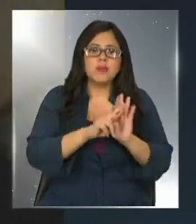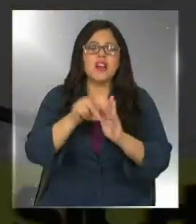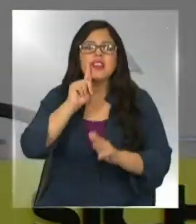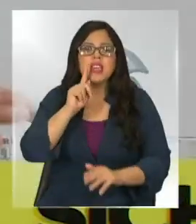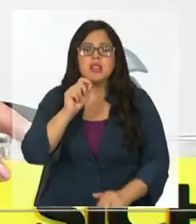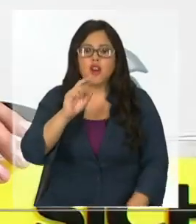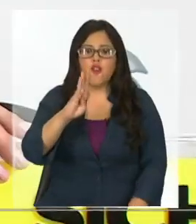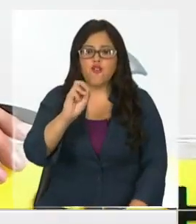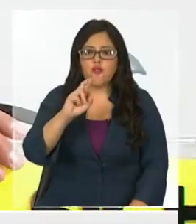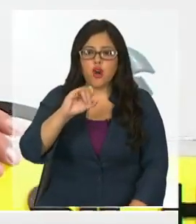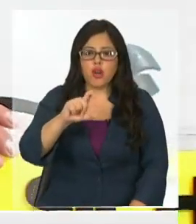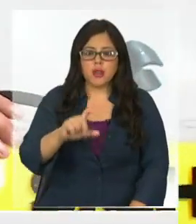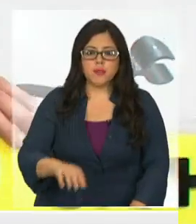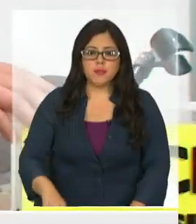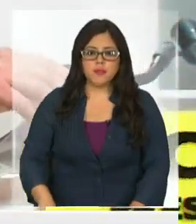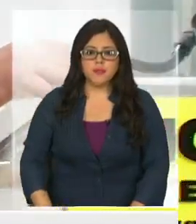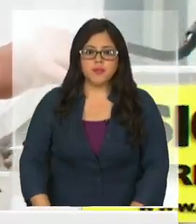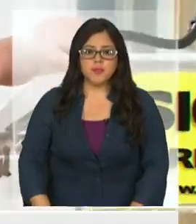burín